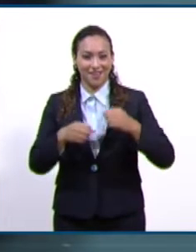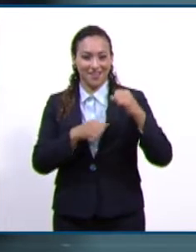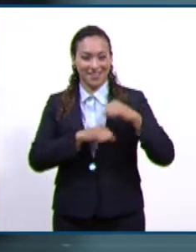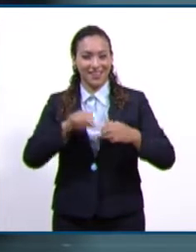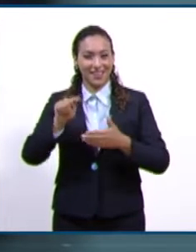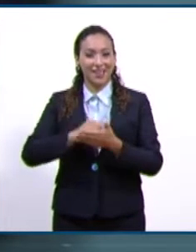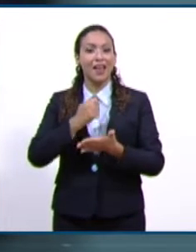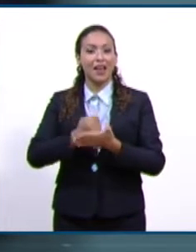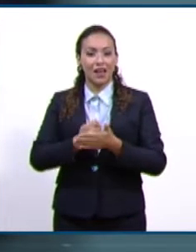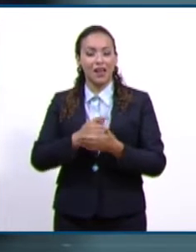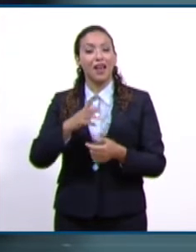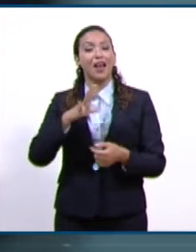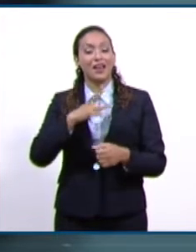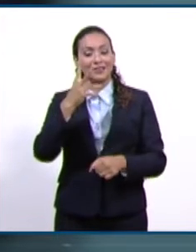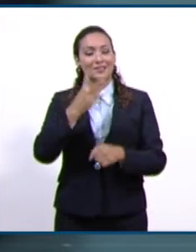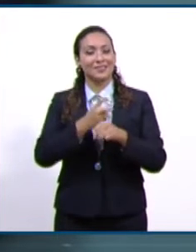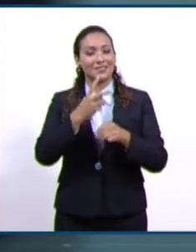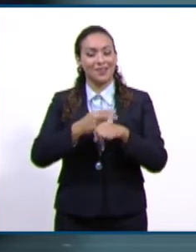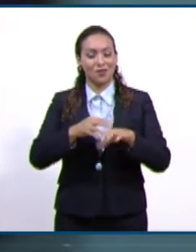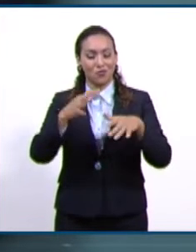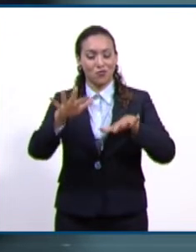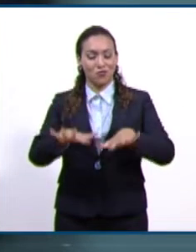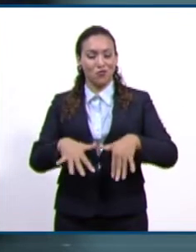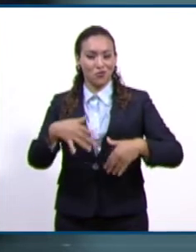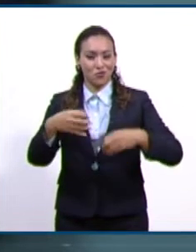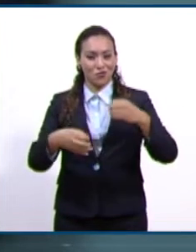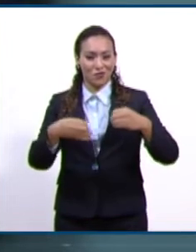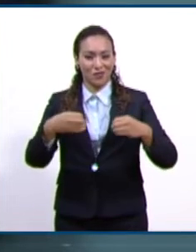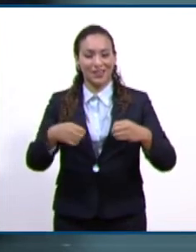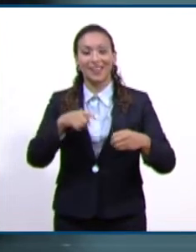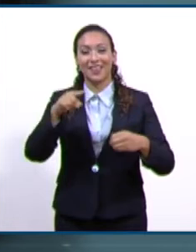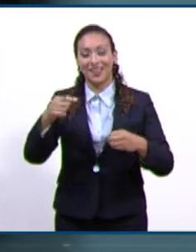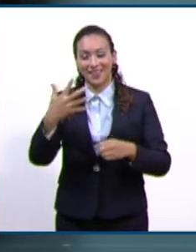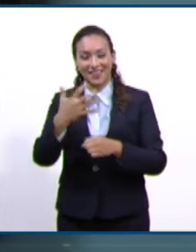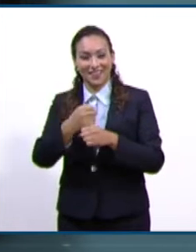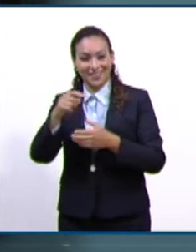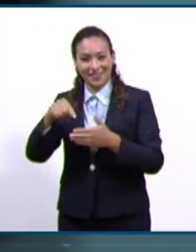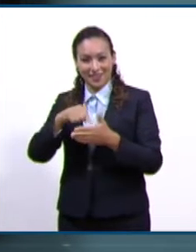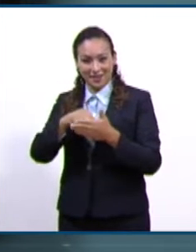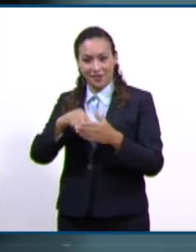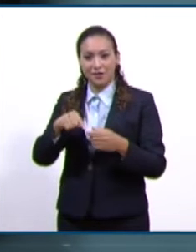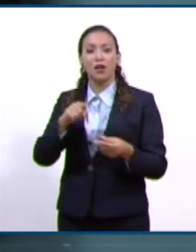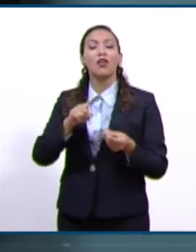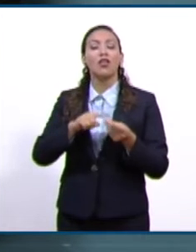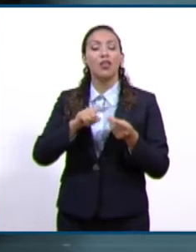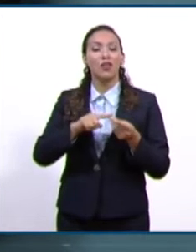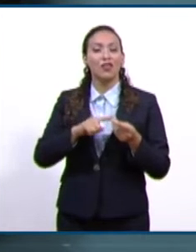Tamaulipas inauguró el segundo Tribunal Laboral de la 5ª Región Judicial, ubicado en